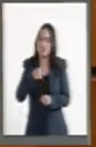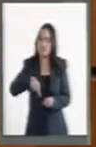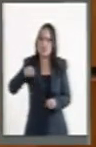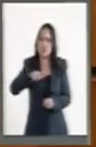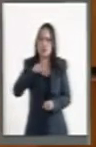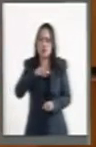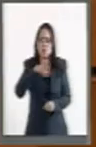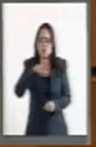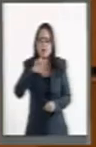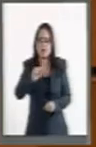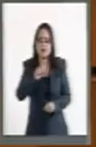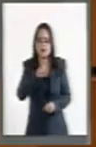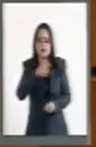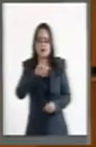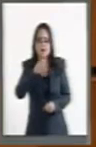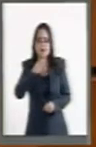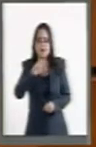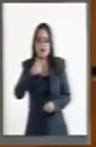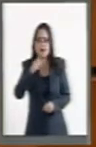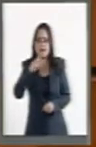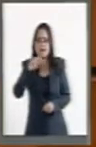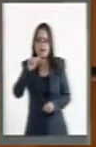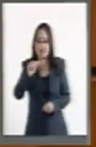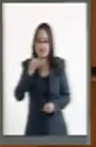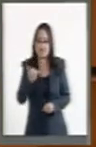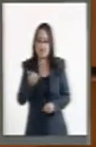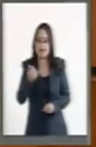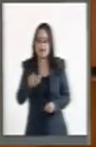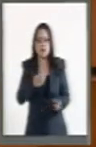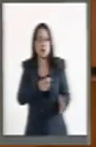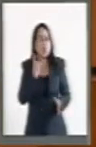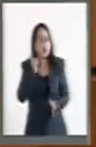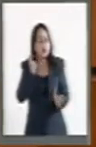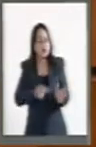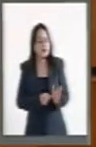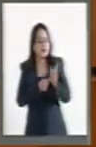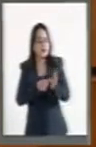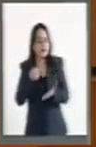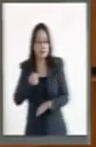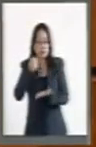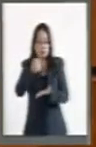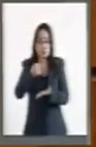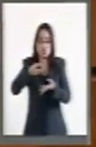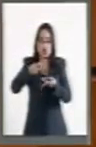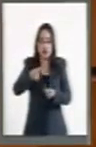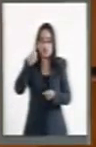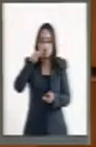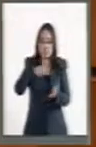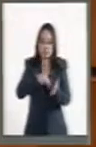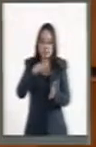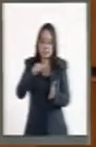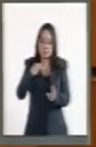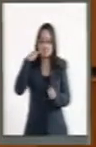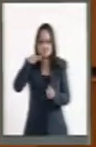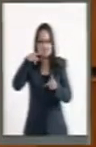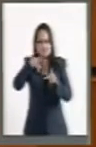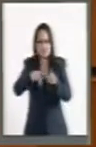esta presentación del presupuesto 2016, donde venía una disminución del presupuesto en gasto en salud.